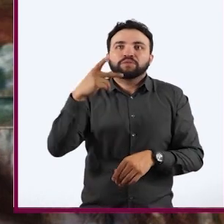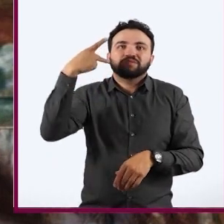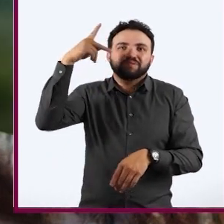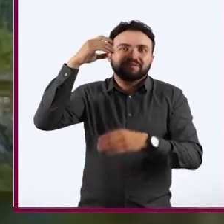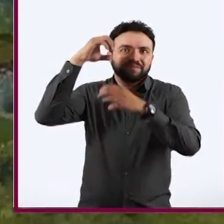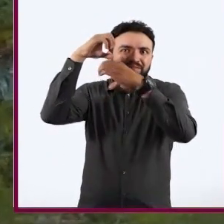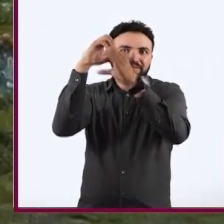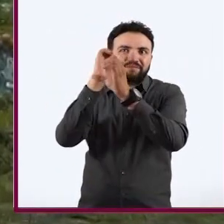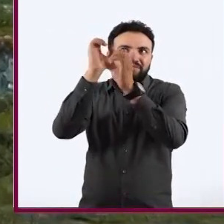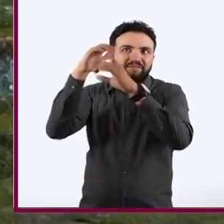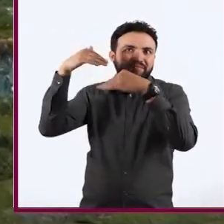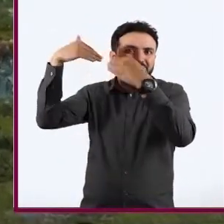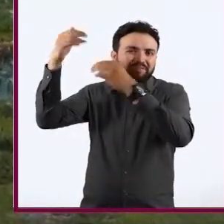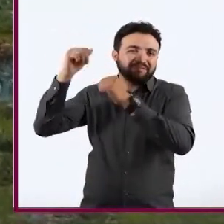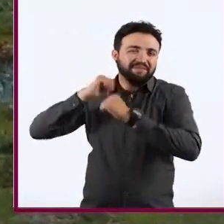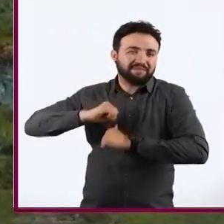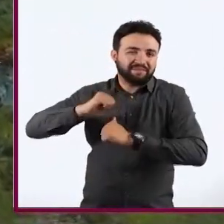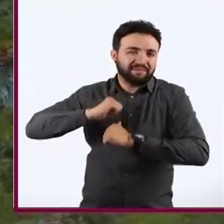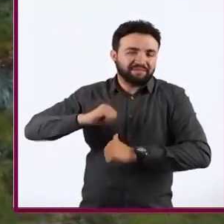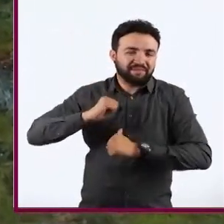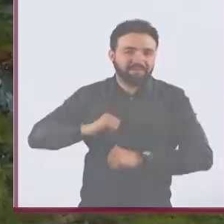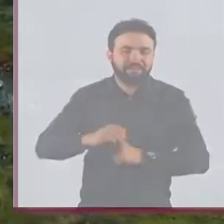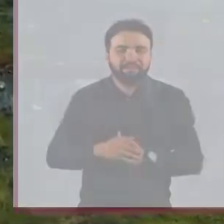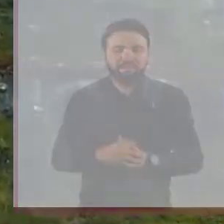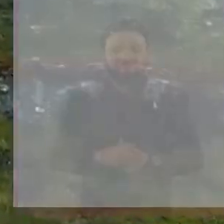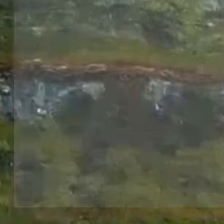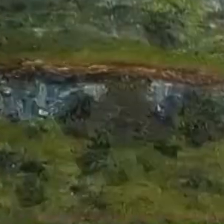hasta seres mitológicos.